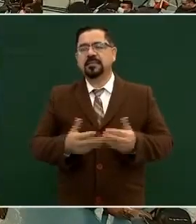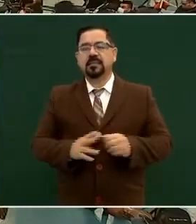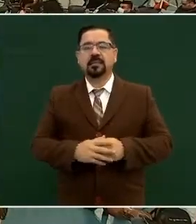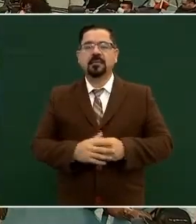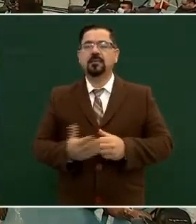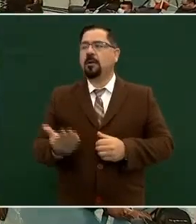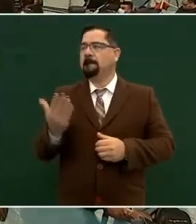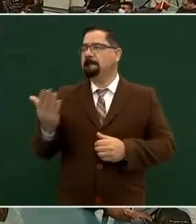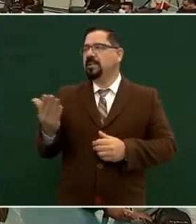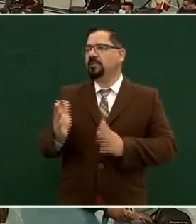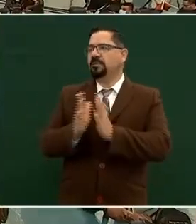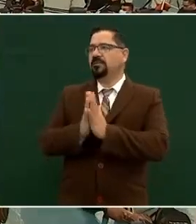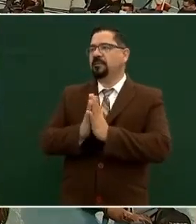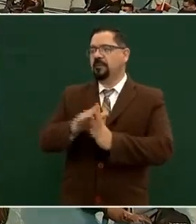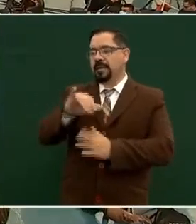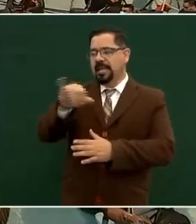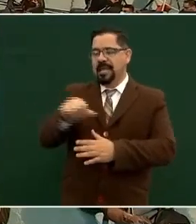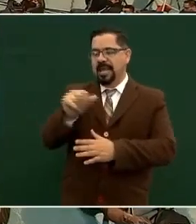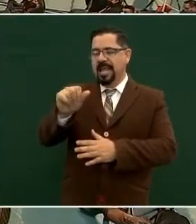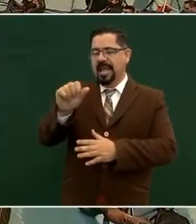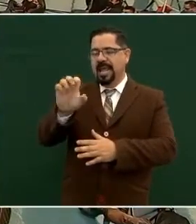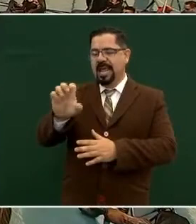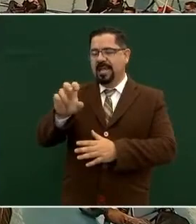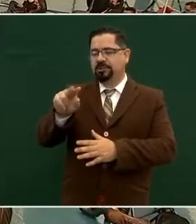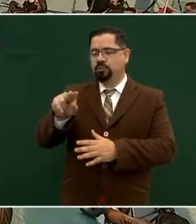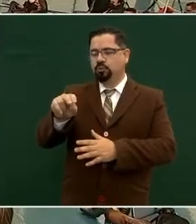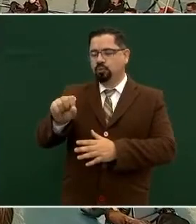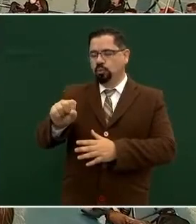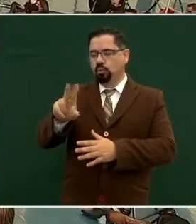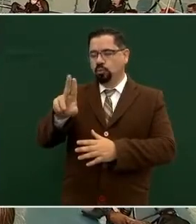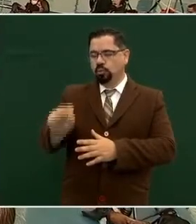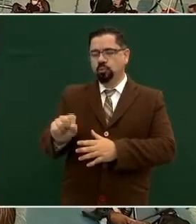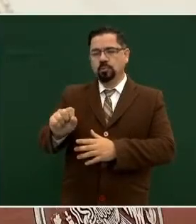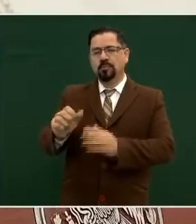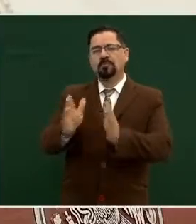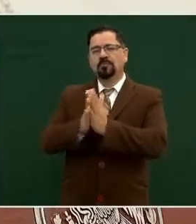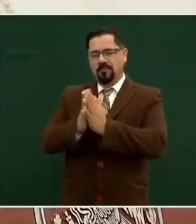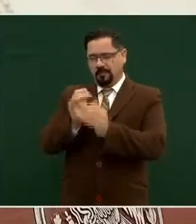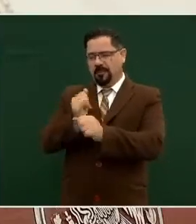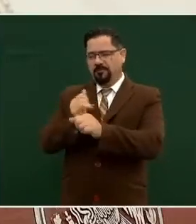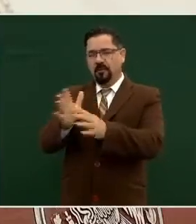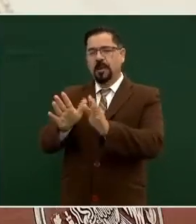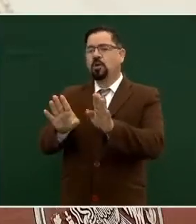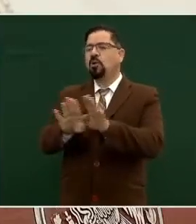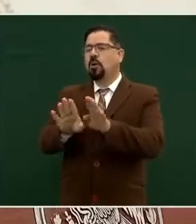pedir a Jesús que nos informe un día de estos sobre cómo va